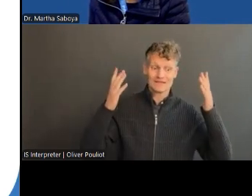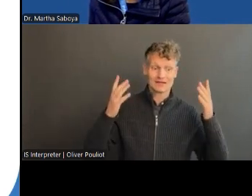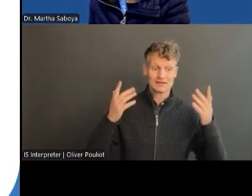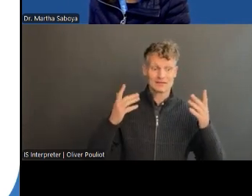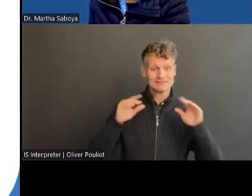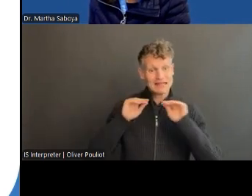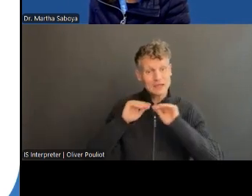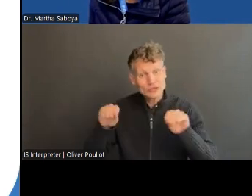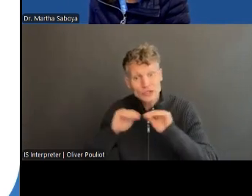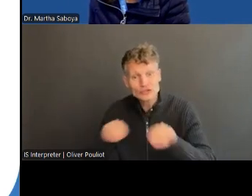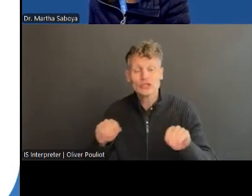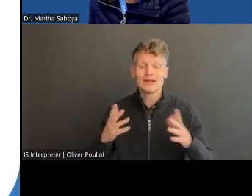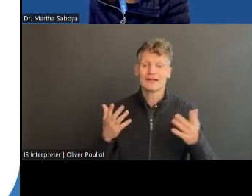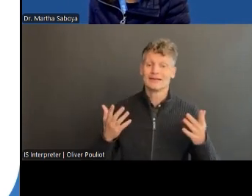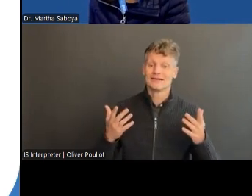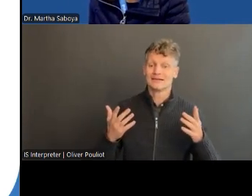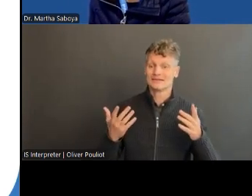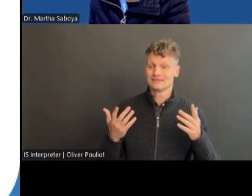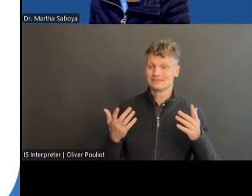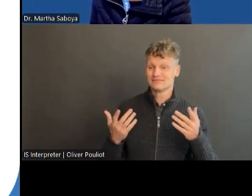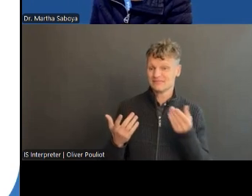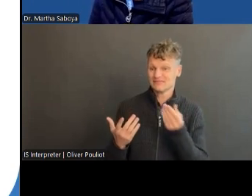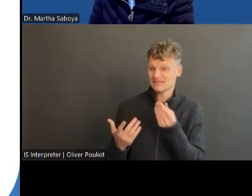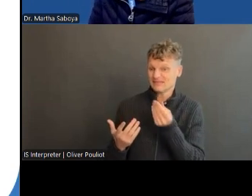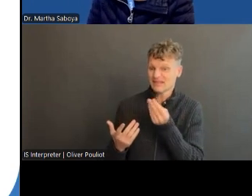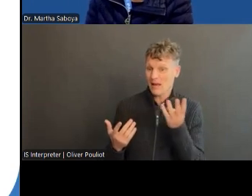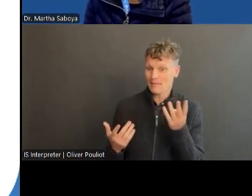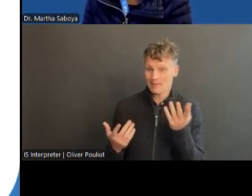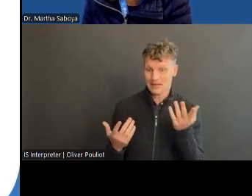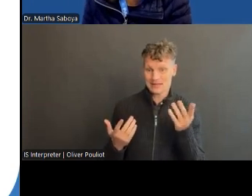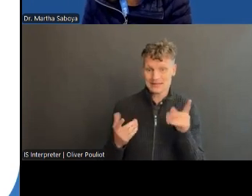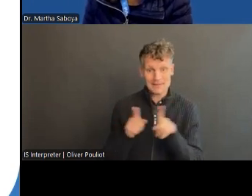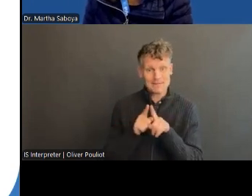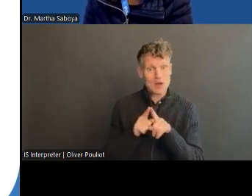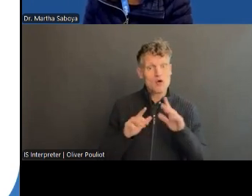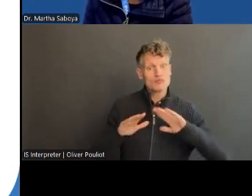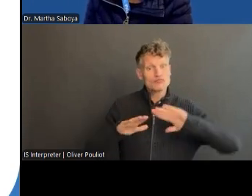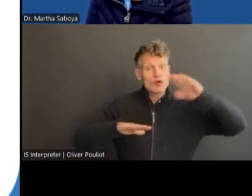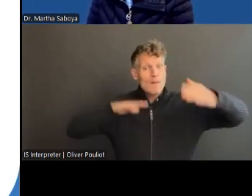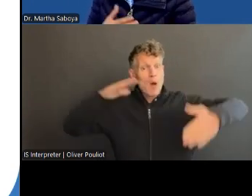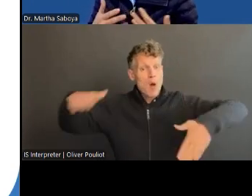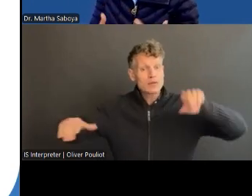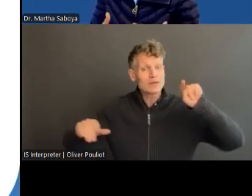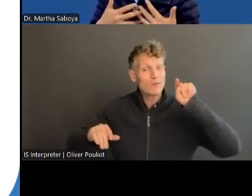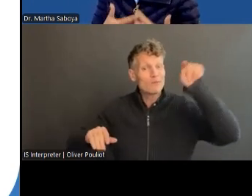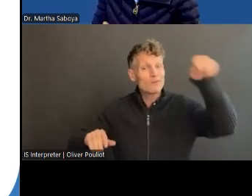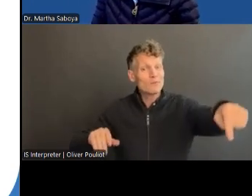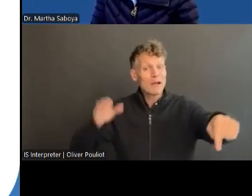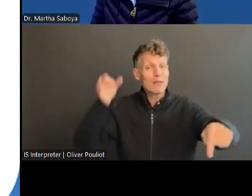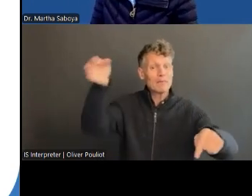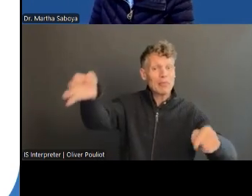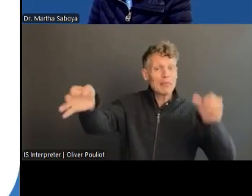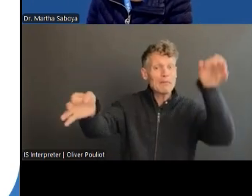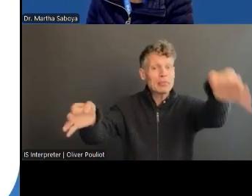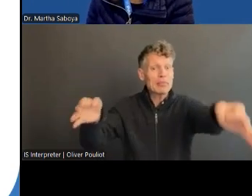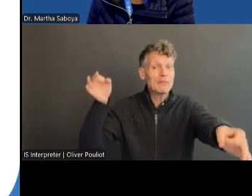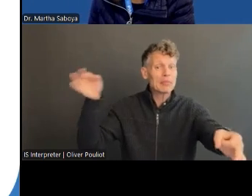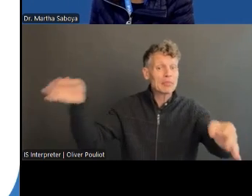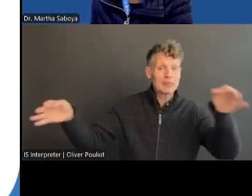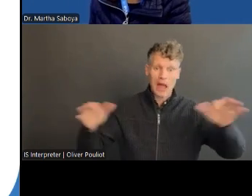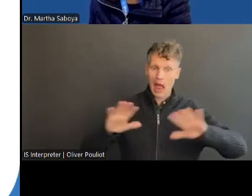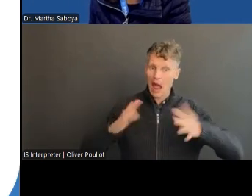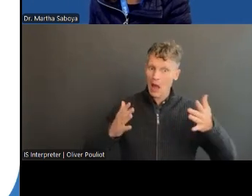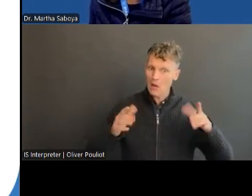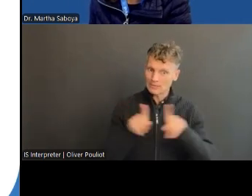de vivienda, de salud de la gente que vive en áreas urbanas, suburbanas, remotas